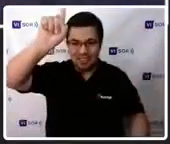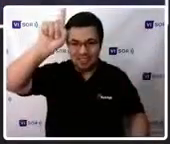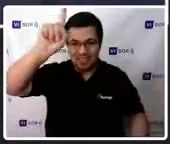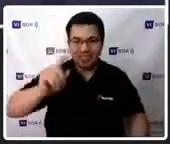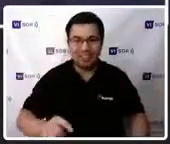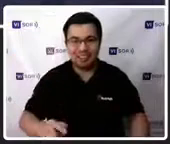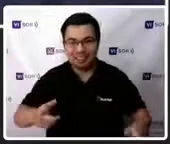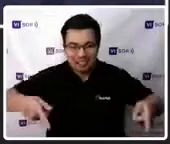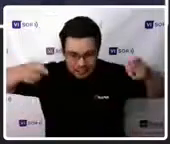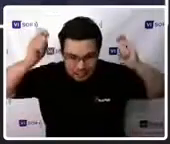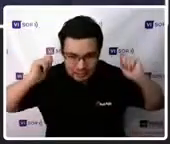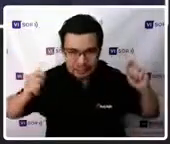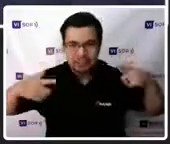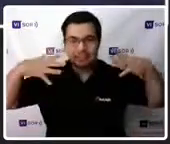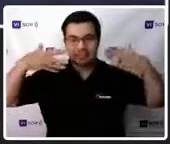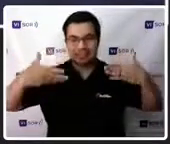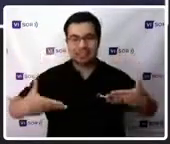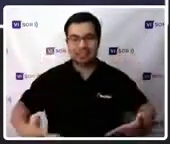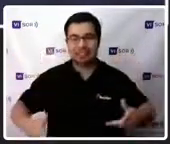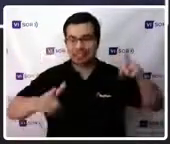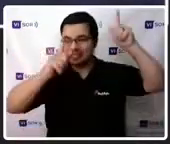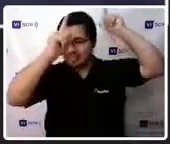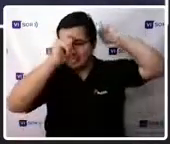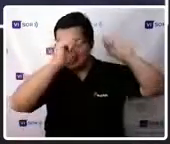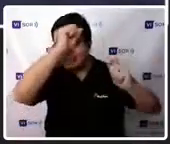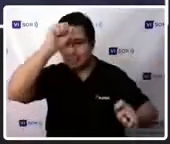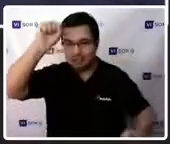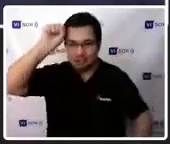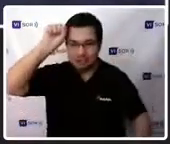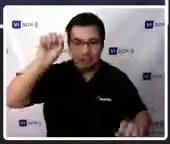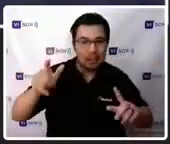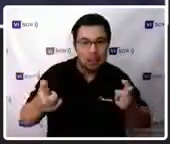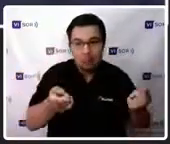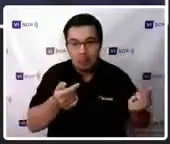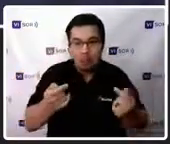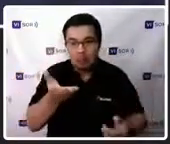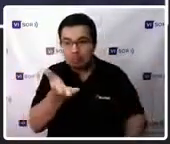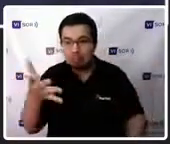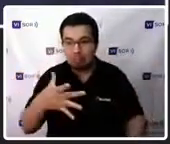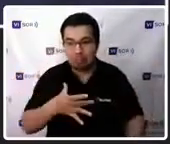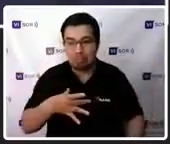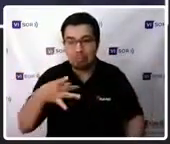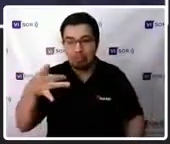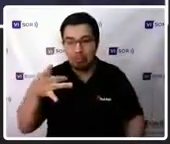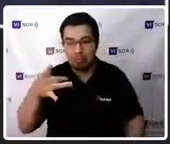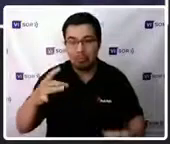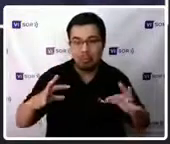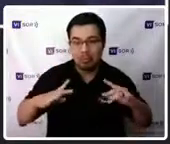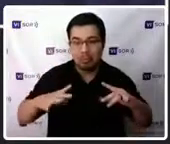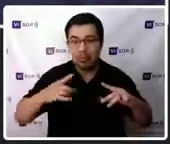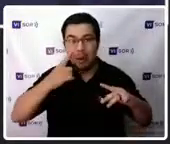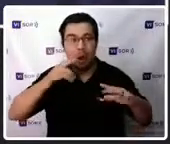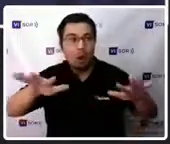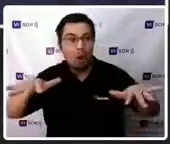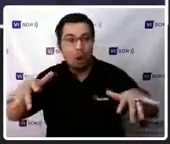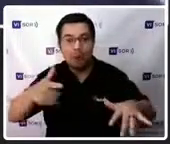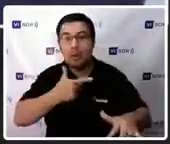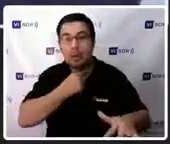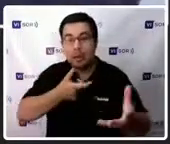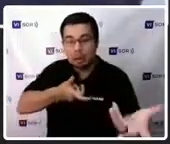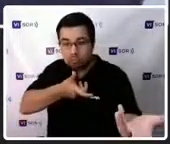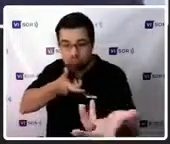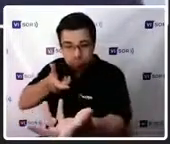el traje de bombero, y parece que lo entré en gracia a uno de los bomberos. Me dice, oye, ¿queréis disparar el chorro de agua del camión?